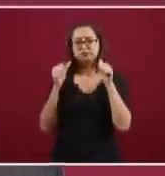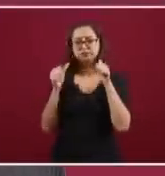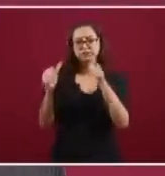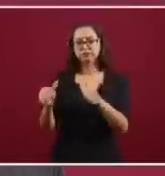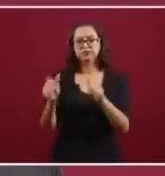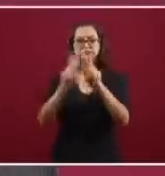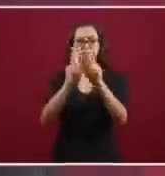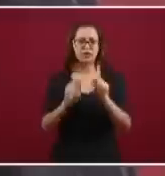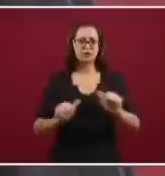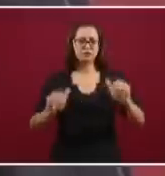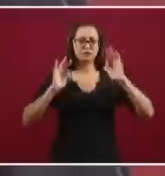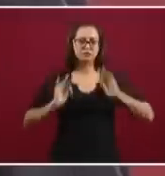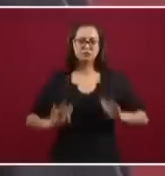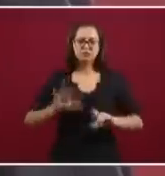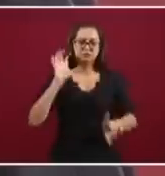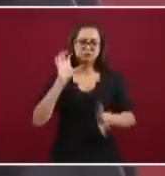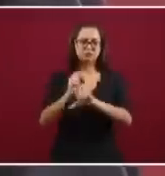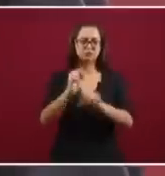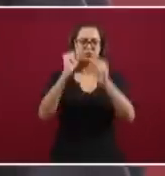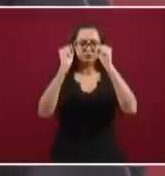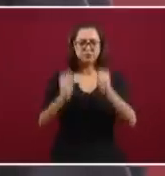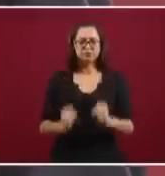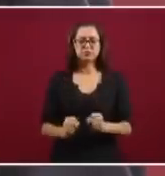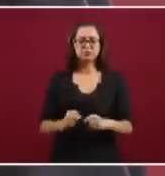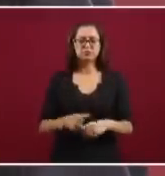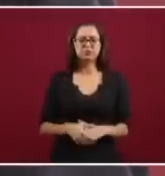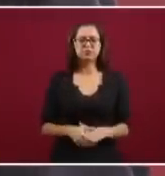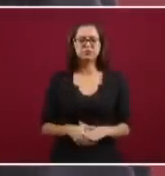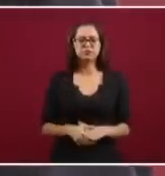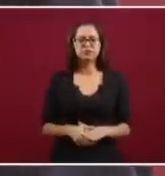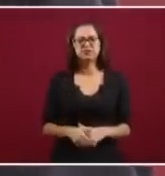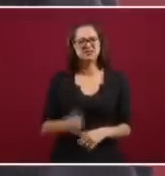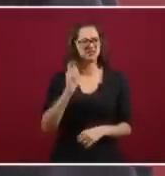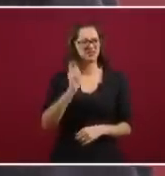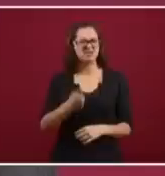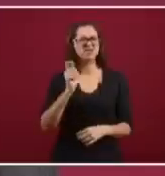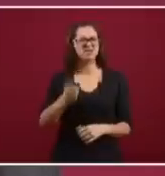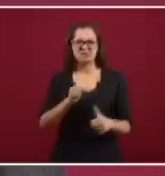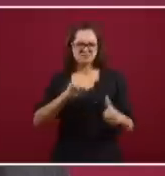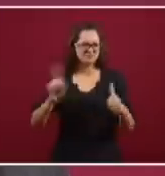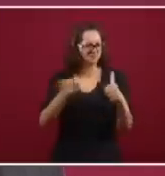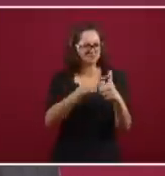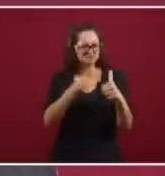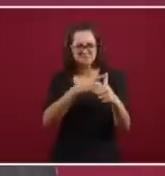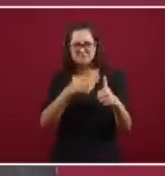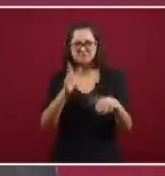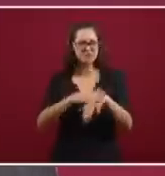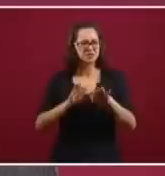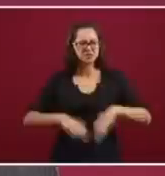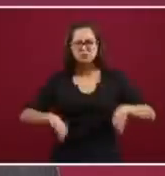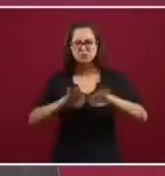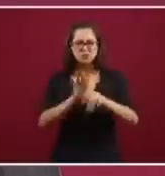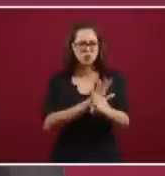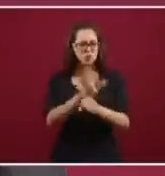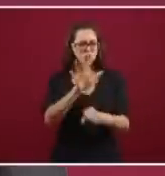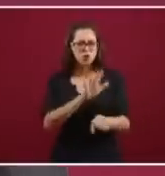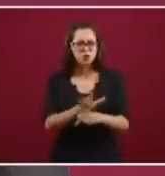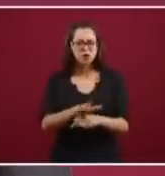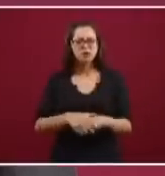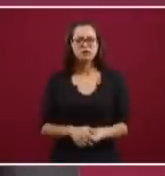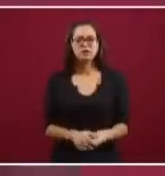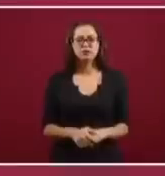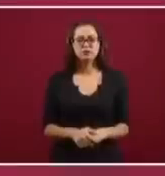garantizar la paz y la tranquilidad. ¿Qué es lo que consideramos fundamental? Lo tengo